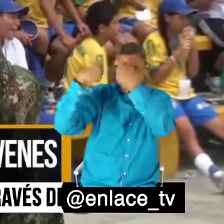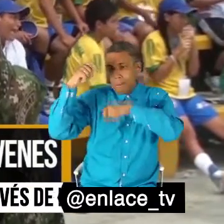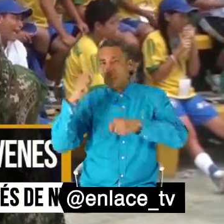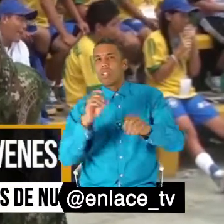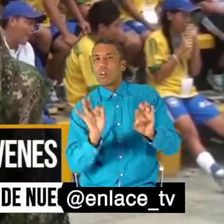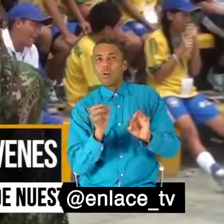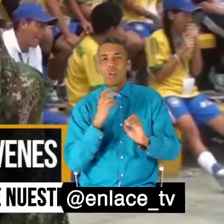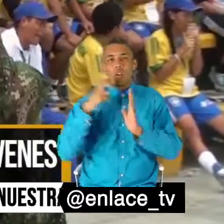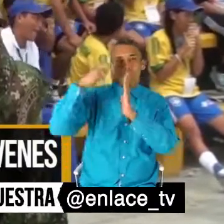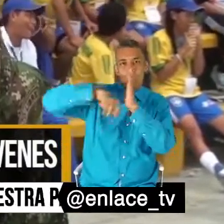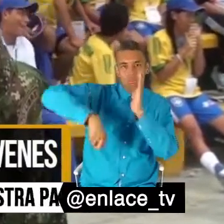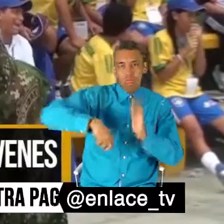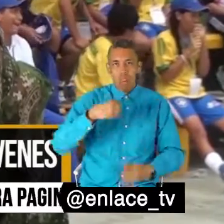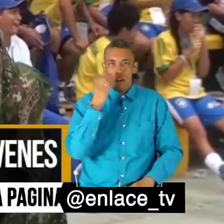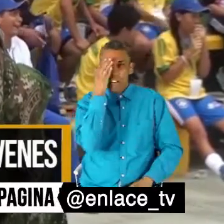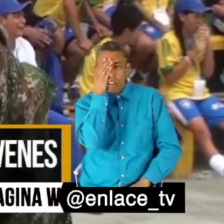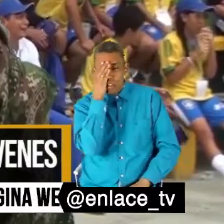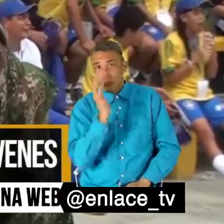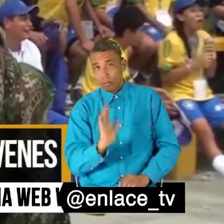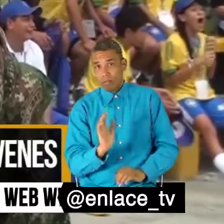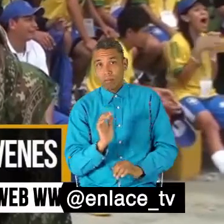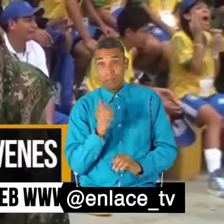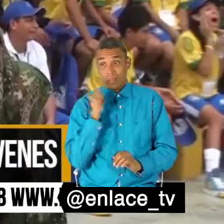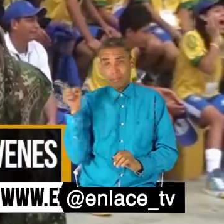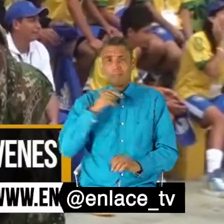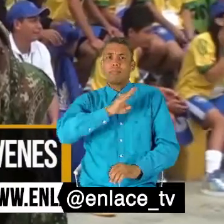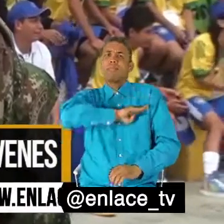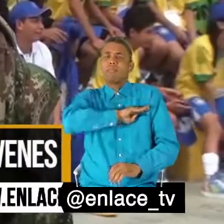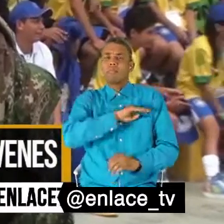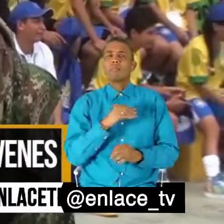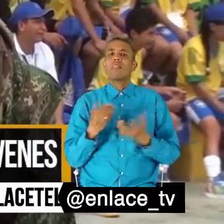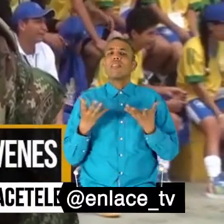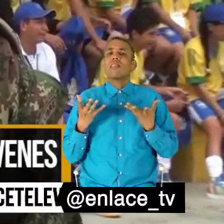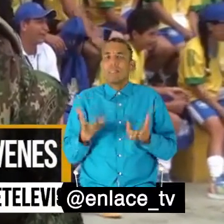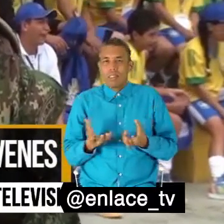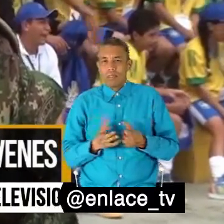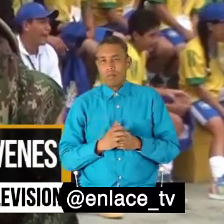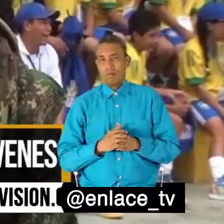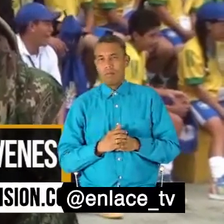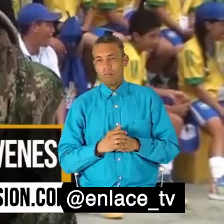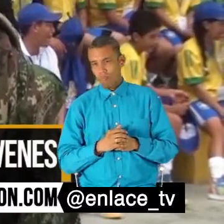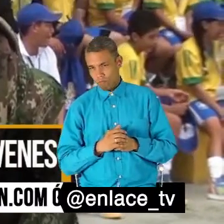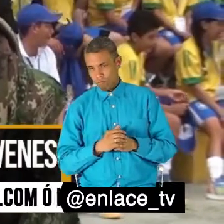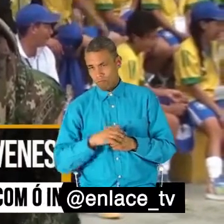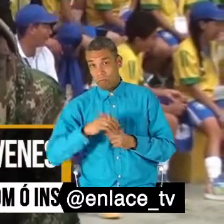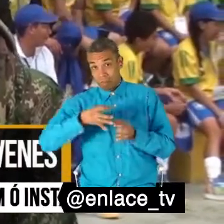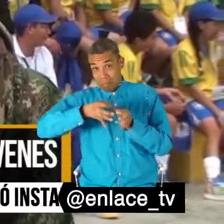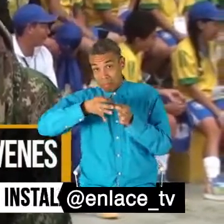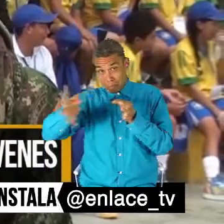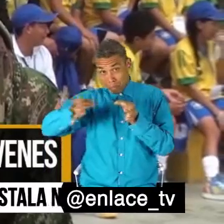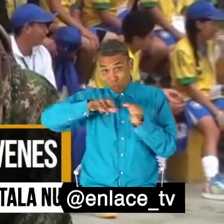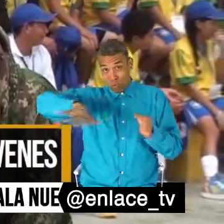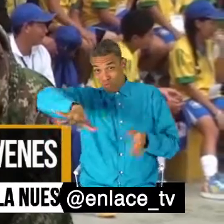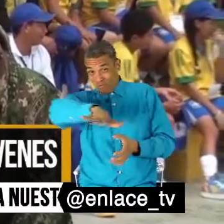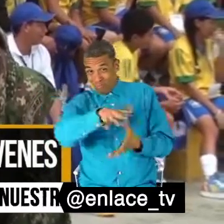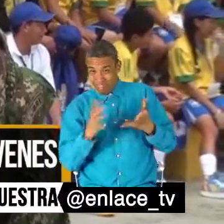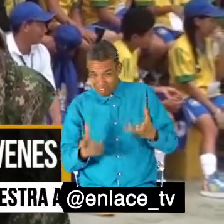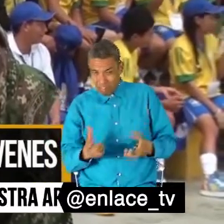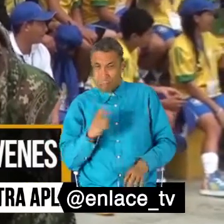lo que decía el alcalde era que como se construyen obras en Santa Rosa, en todo el país, lo que necesitamos